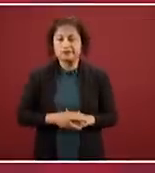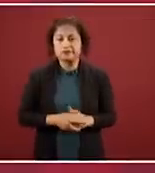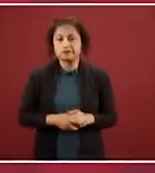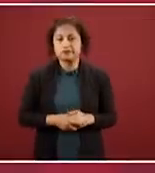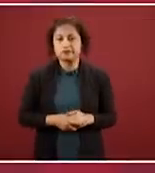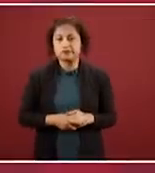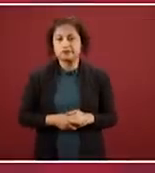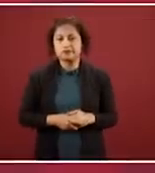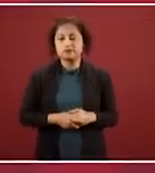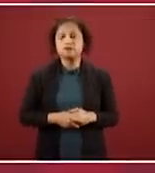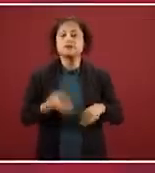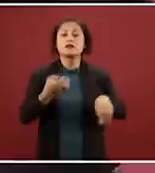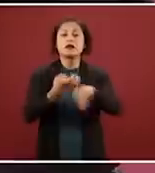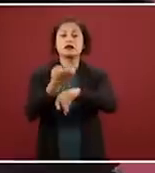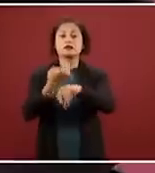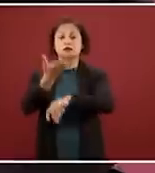en 10 estados.